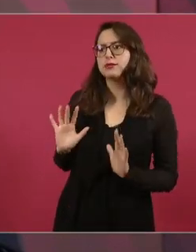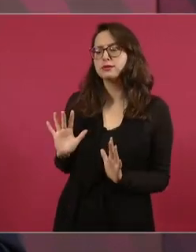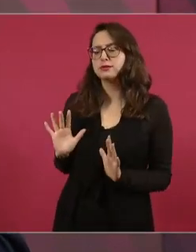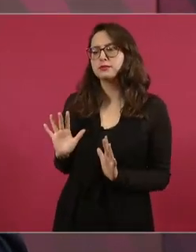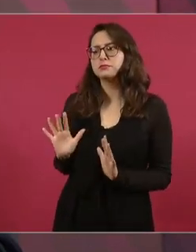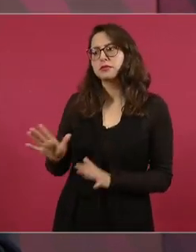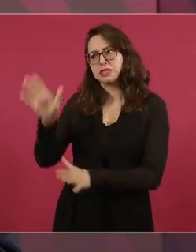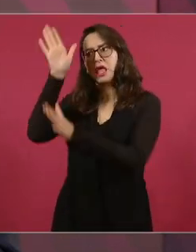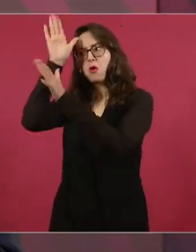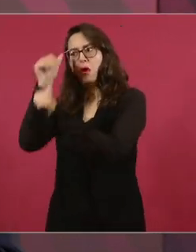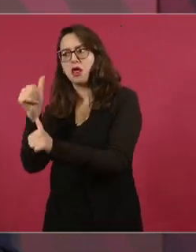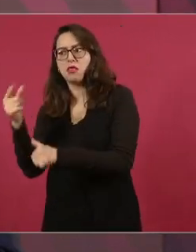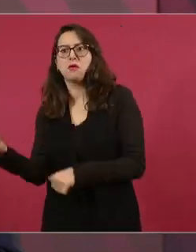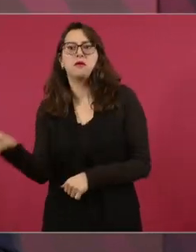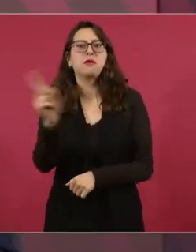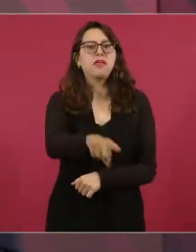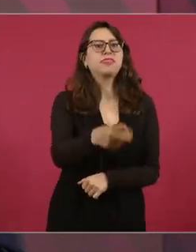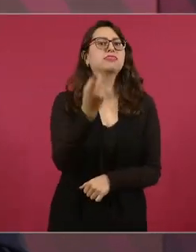No,